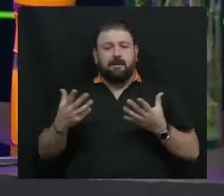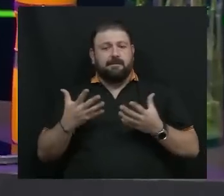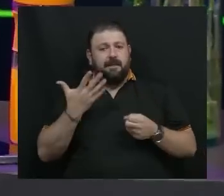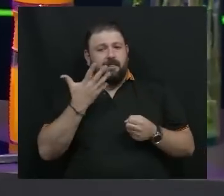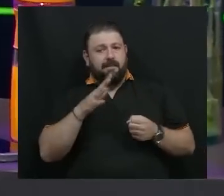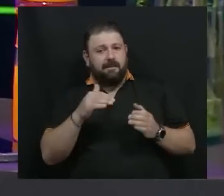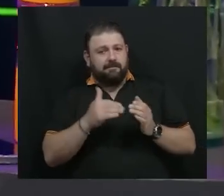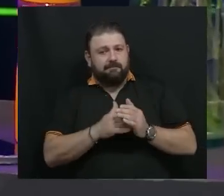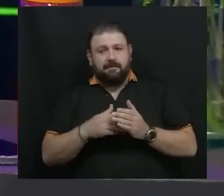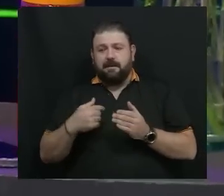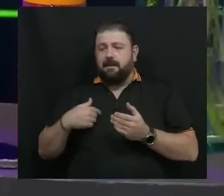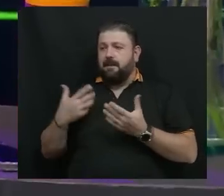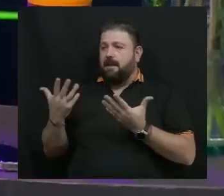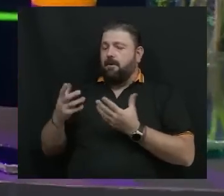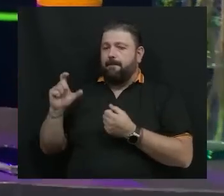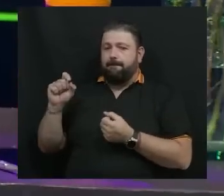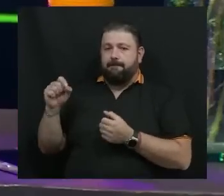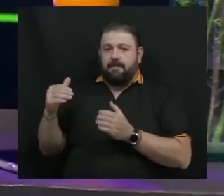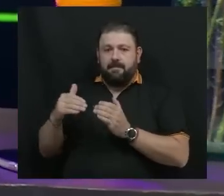tengo un bono. ¿Sí?